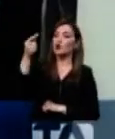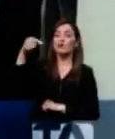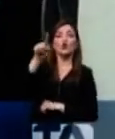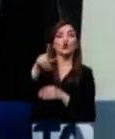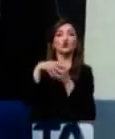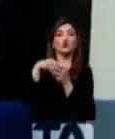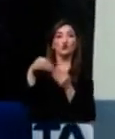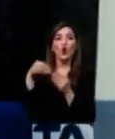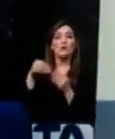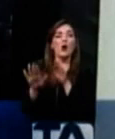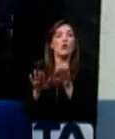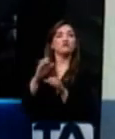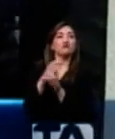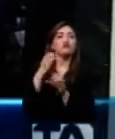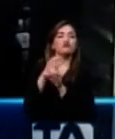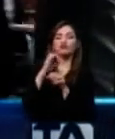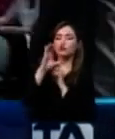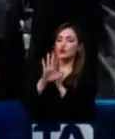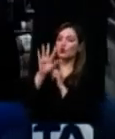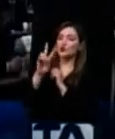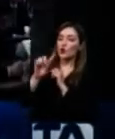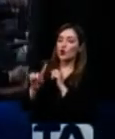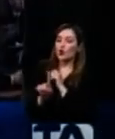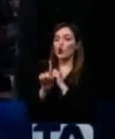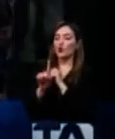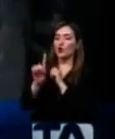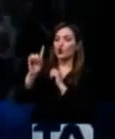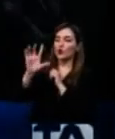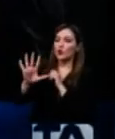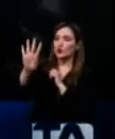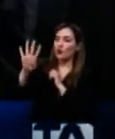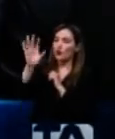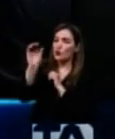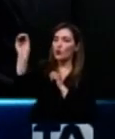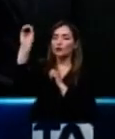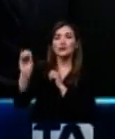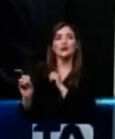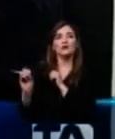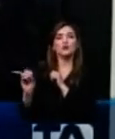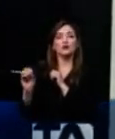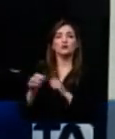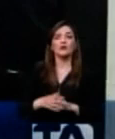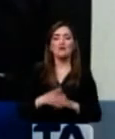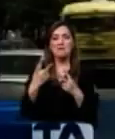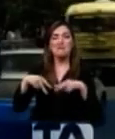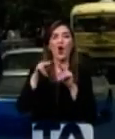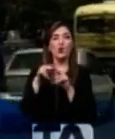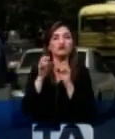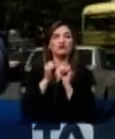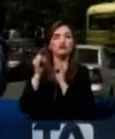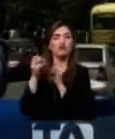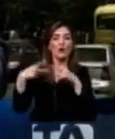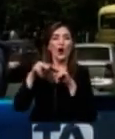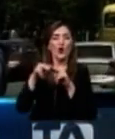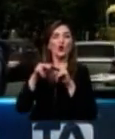equivalentes aproximadamente al 50 y 2,54 por ciento del pib valorado a ese año